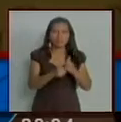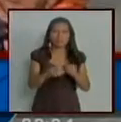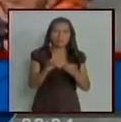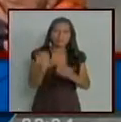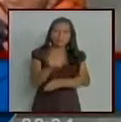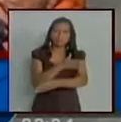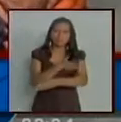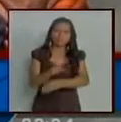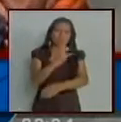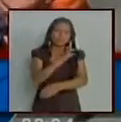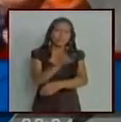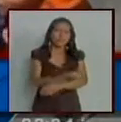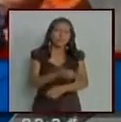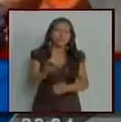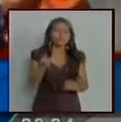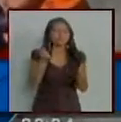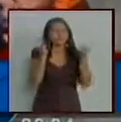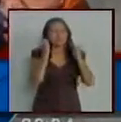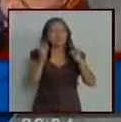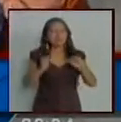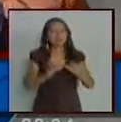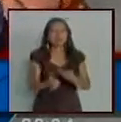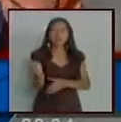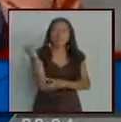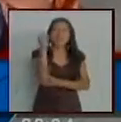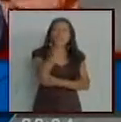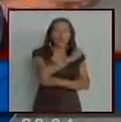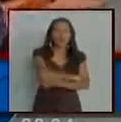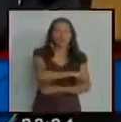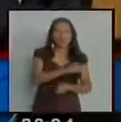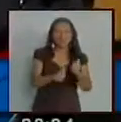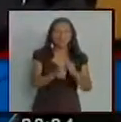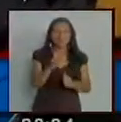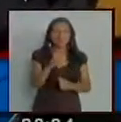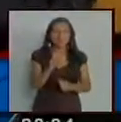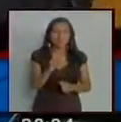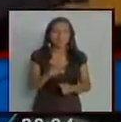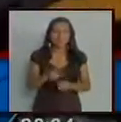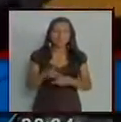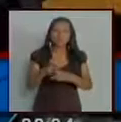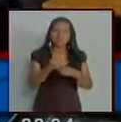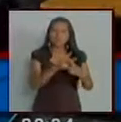a la música fuerte, a usar audífonos, ¿no?